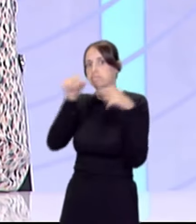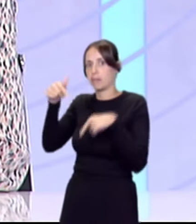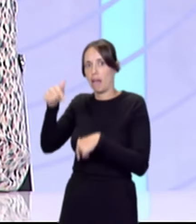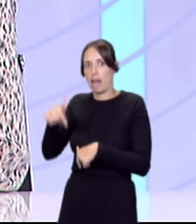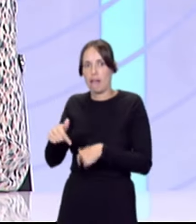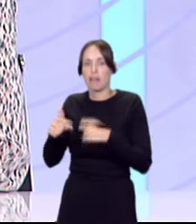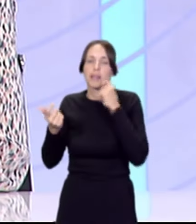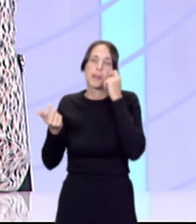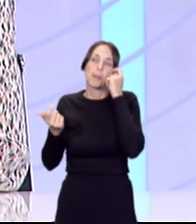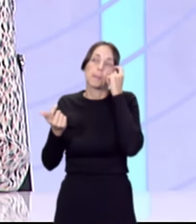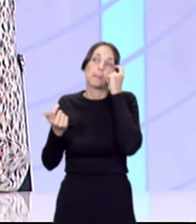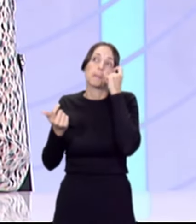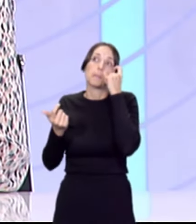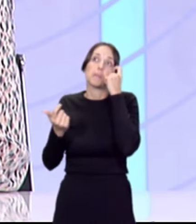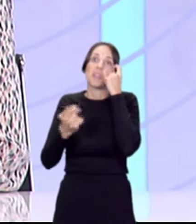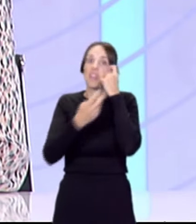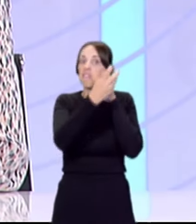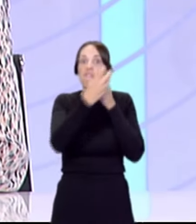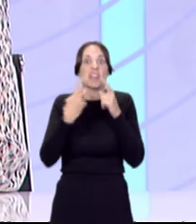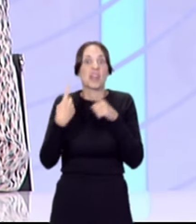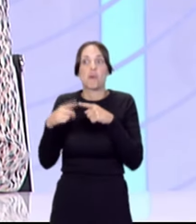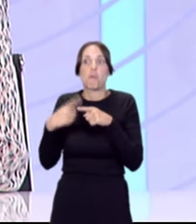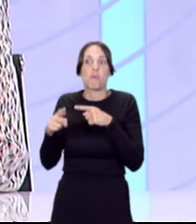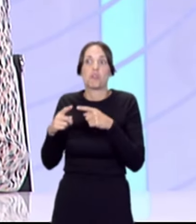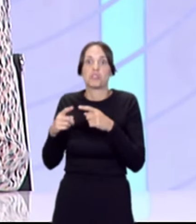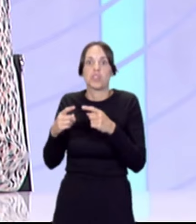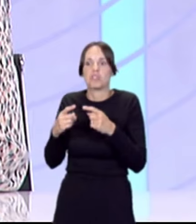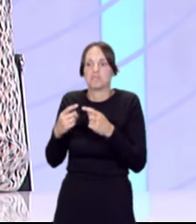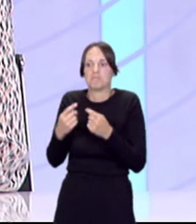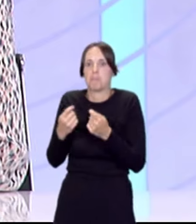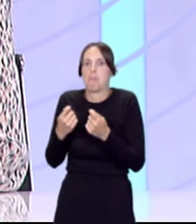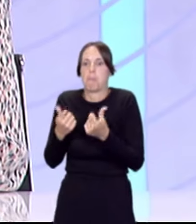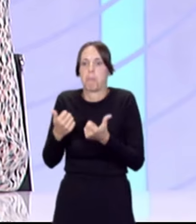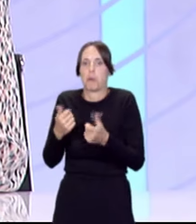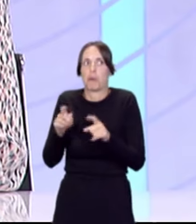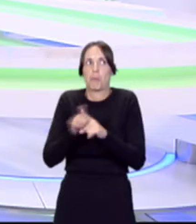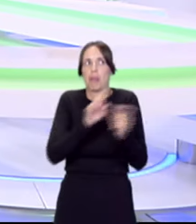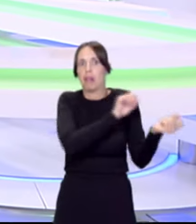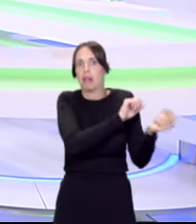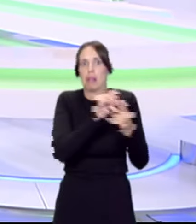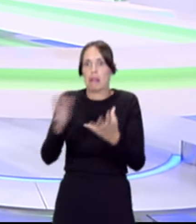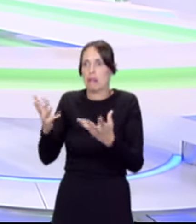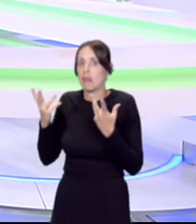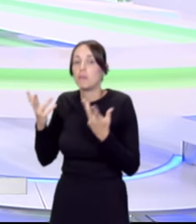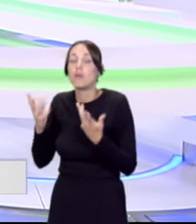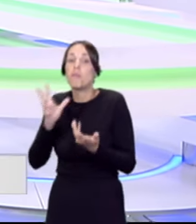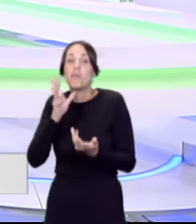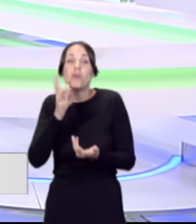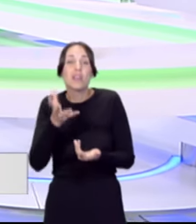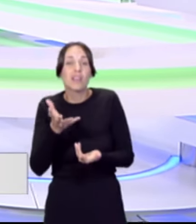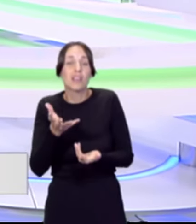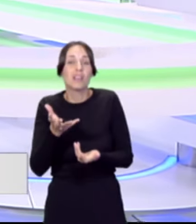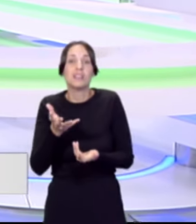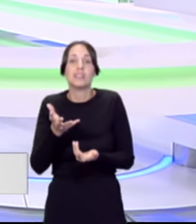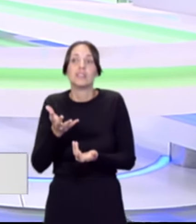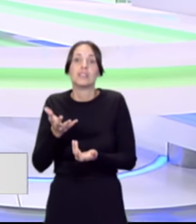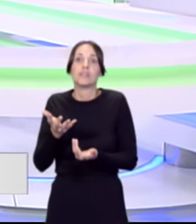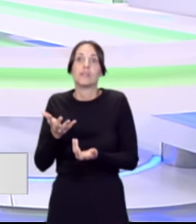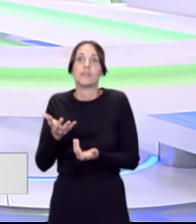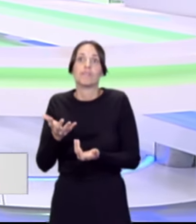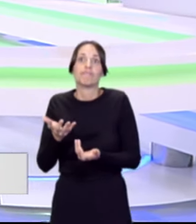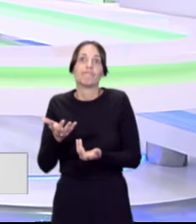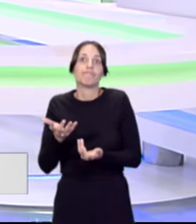premura y con cuatro cosas, como dicen ellos mismos, en las manos, sí. Porque resulta que les parece brutal que